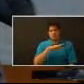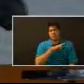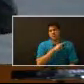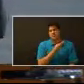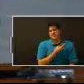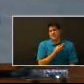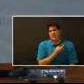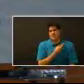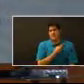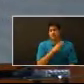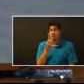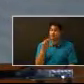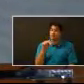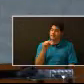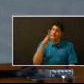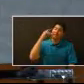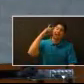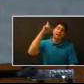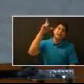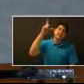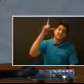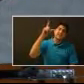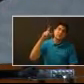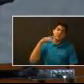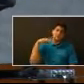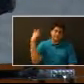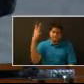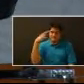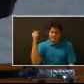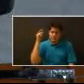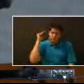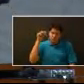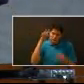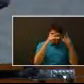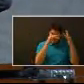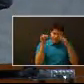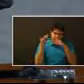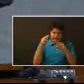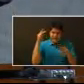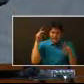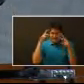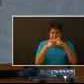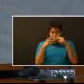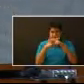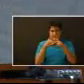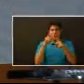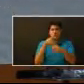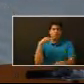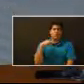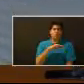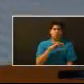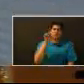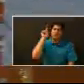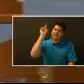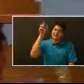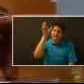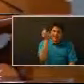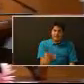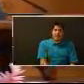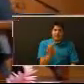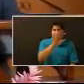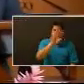el Señor ya ganó esa batalla, ya peleó por nosotros allá en la cruz del Calvario. Él